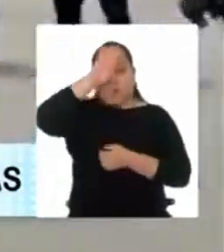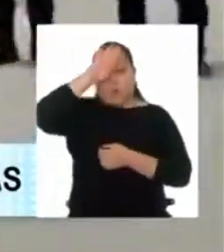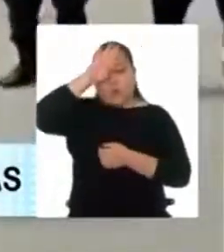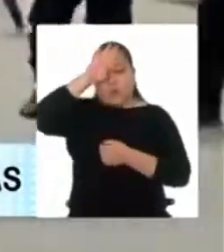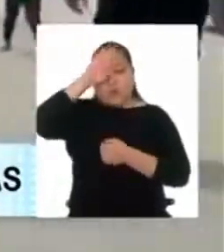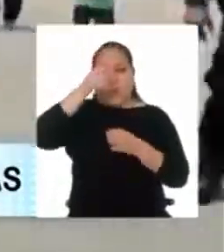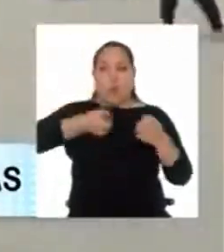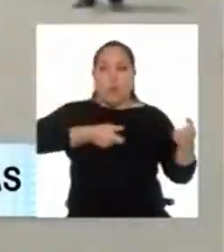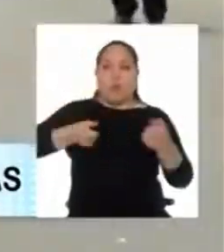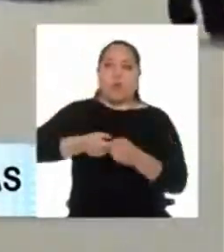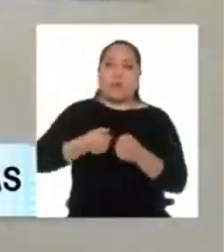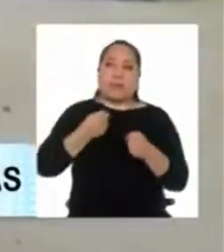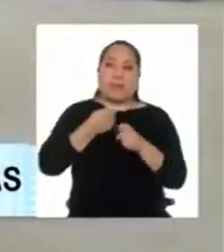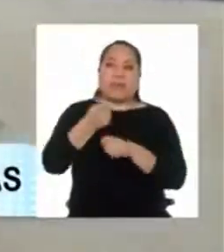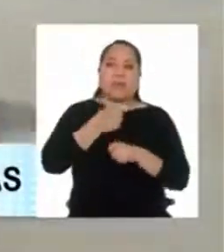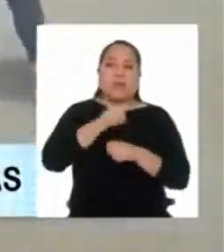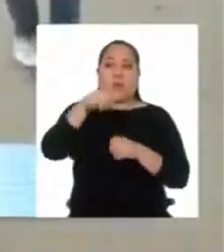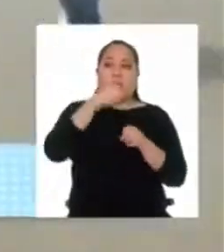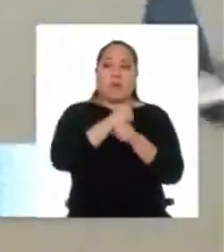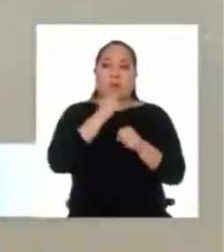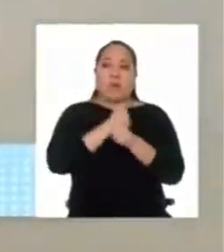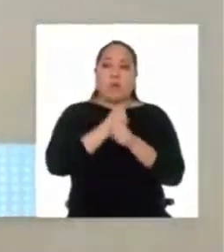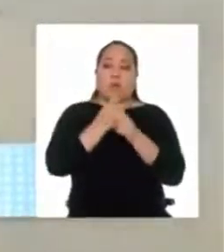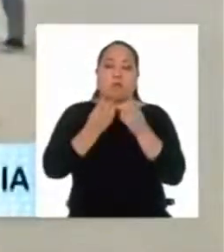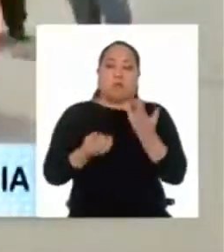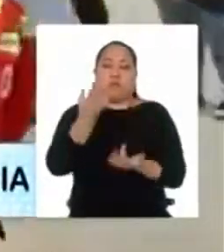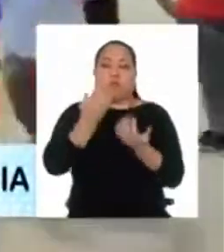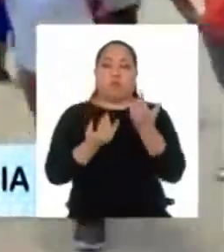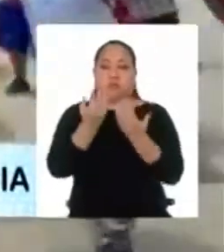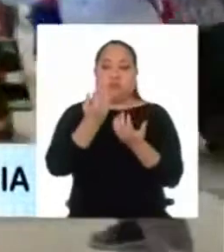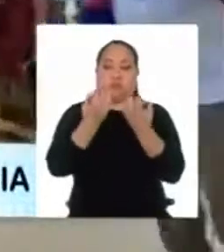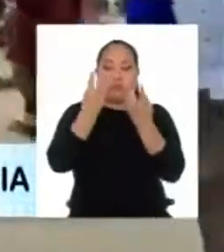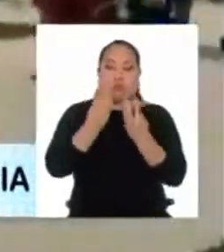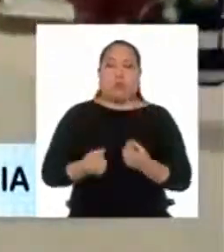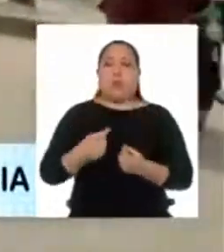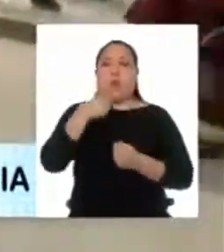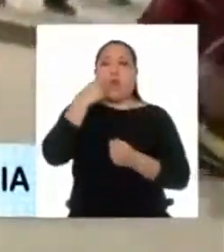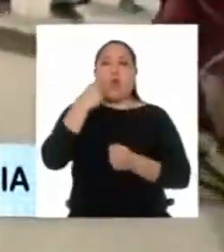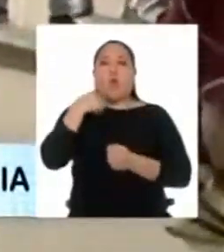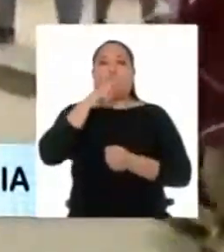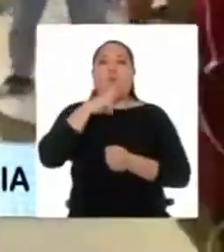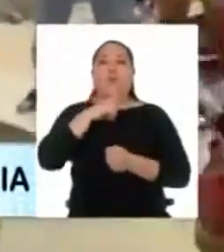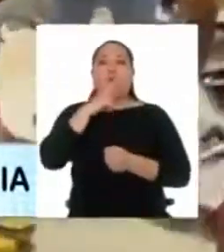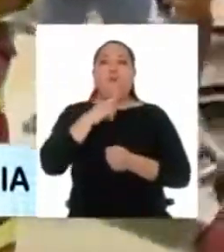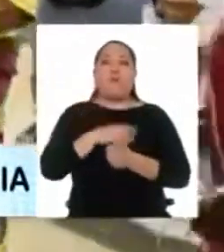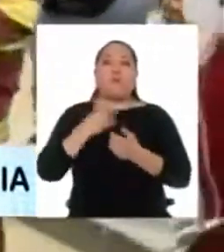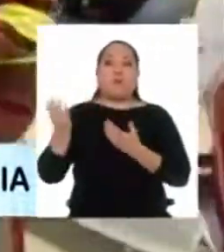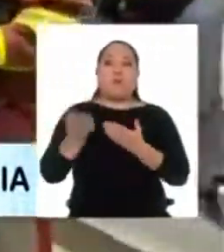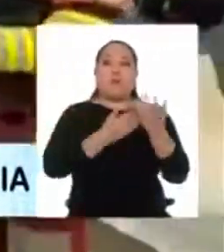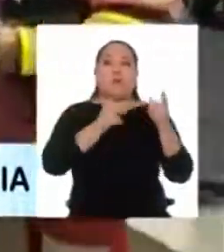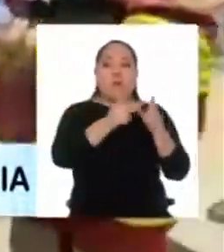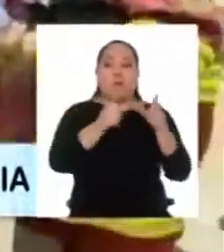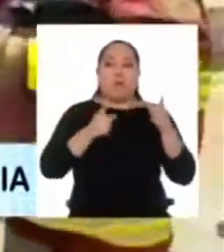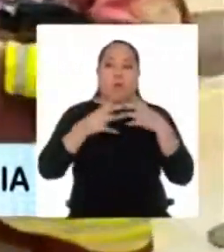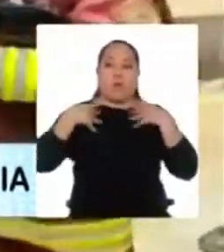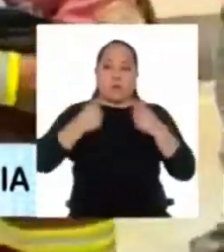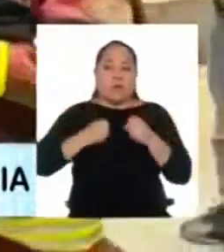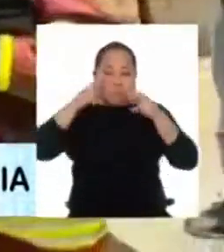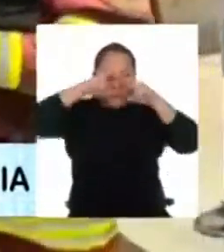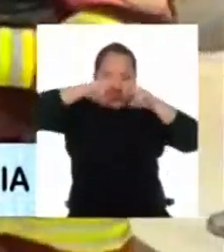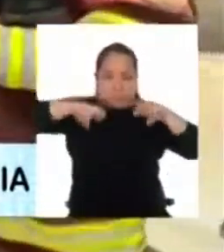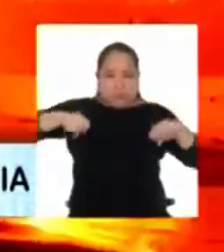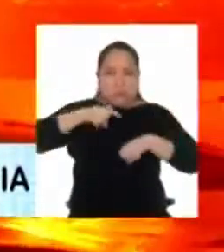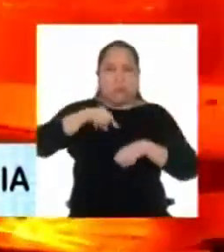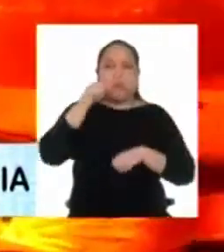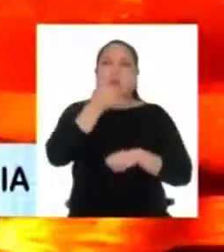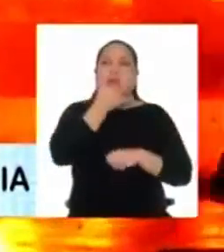resultó herido en medio de los trabajos para apaciguar las llamas. El hombre de rojo fue llevado a un centro de salud para la evaluación